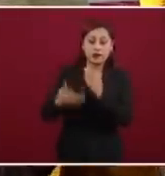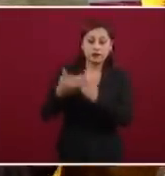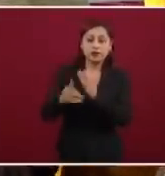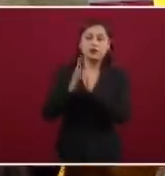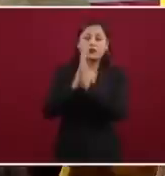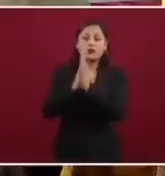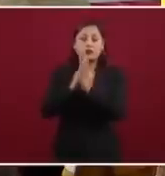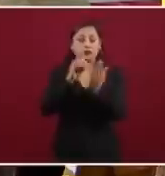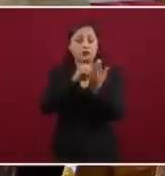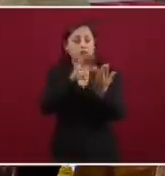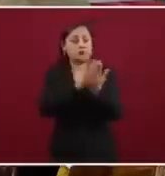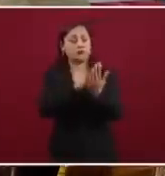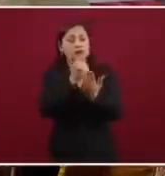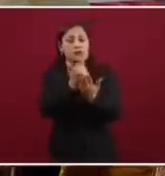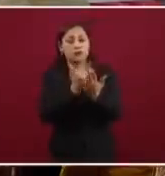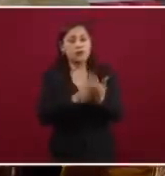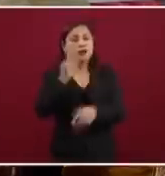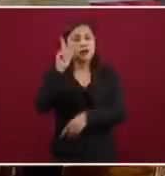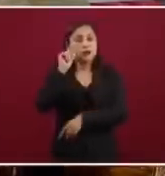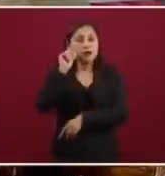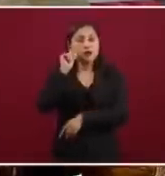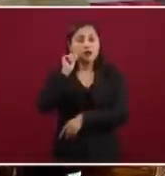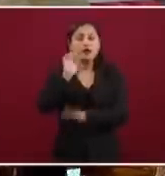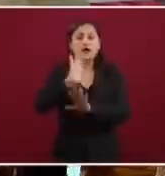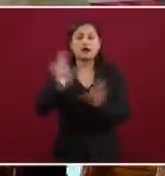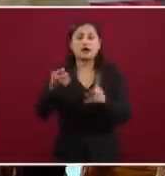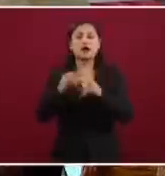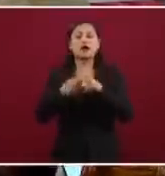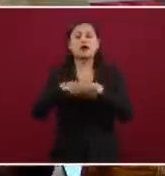apuntan. Ya empezó la Serie Mundial.